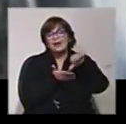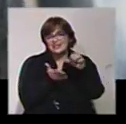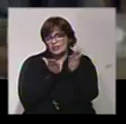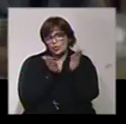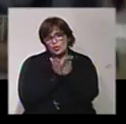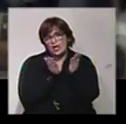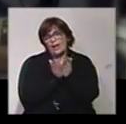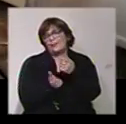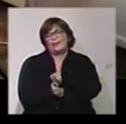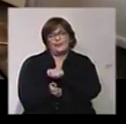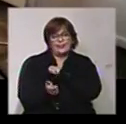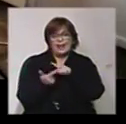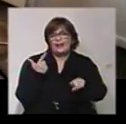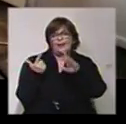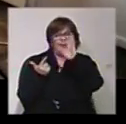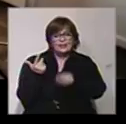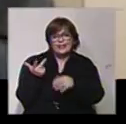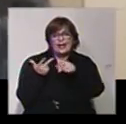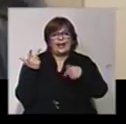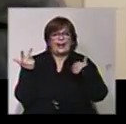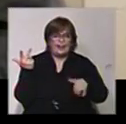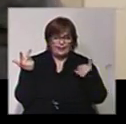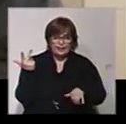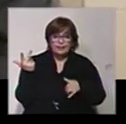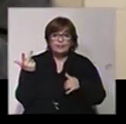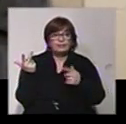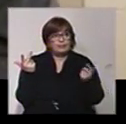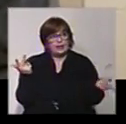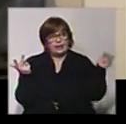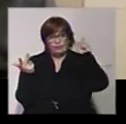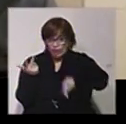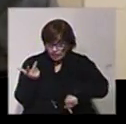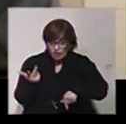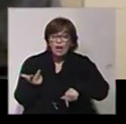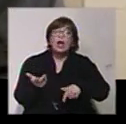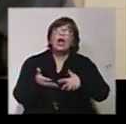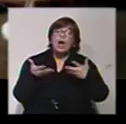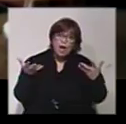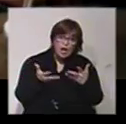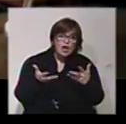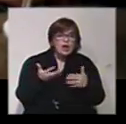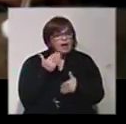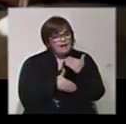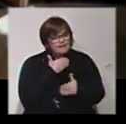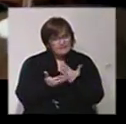en España, en Brasil, en Argentina. Volvimos y estamos como tratando de desarrollar.